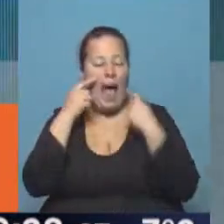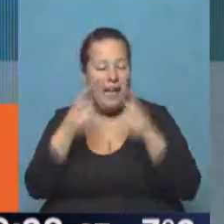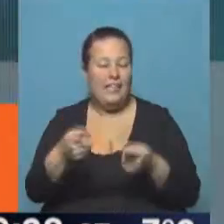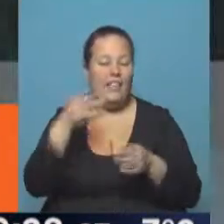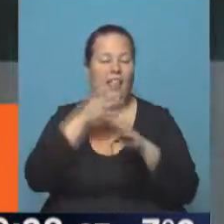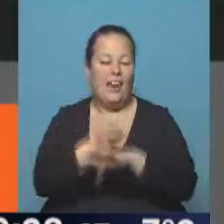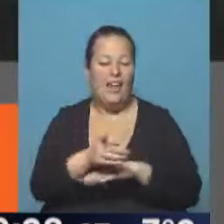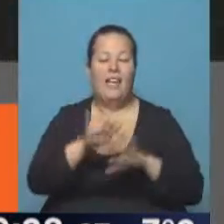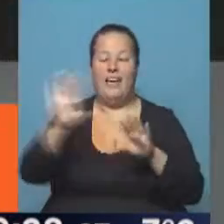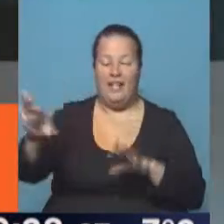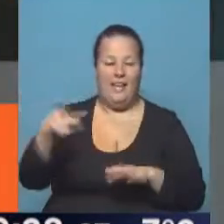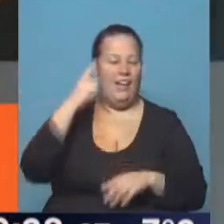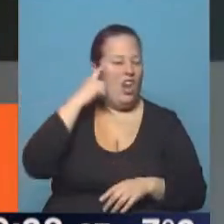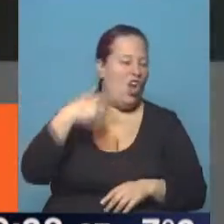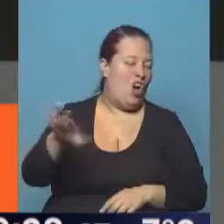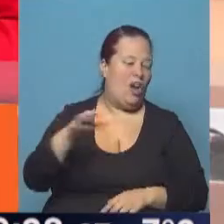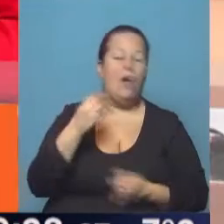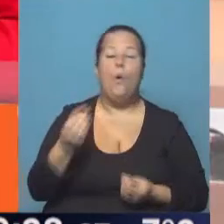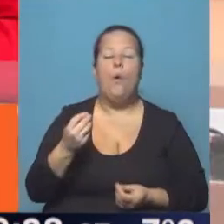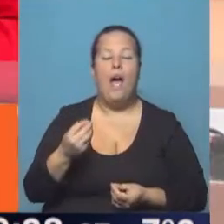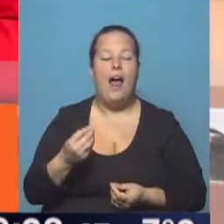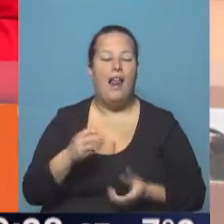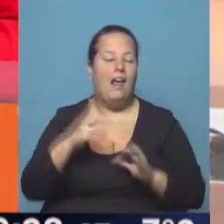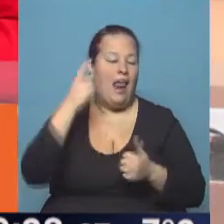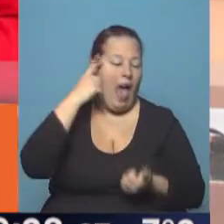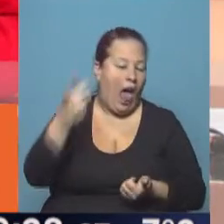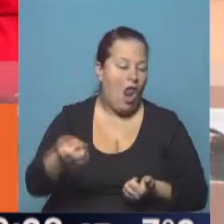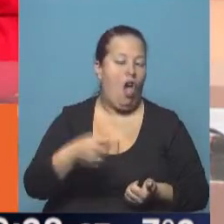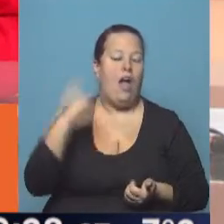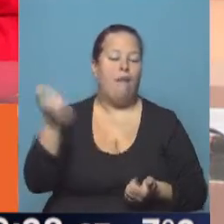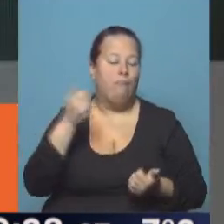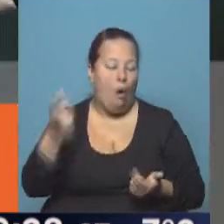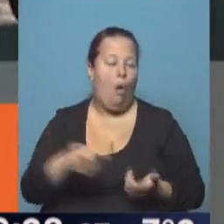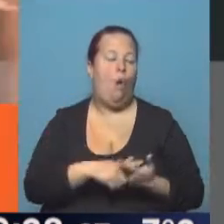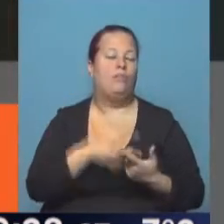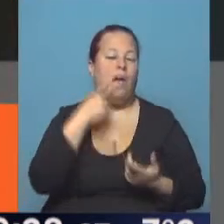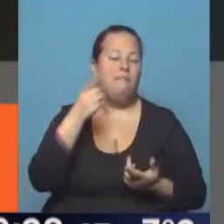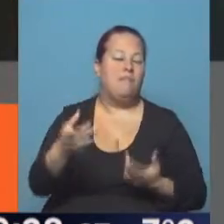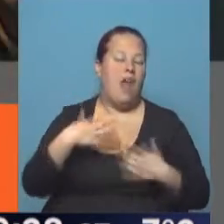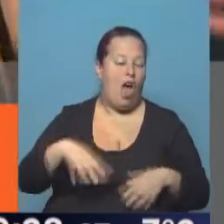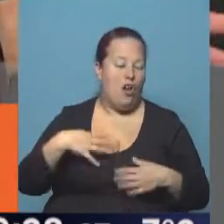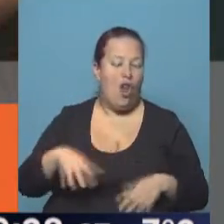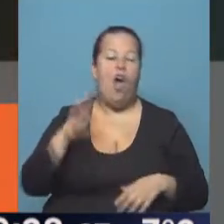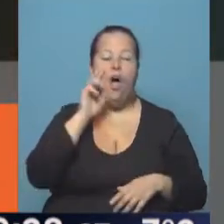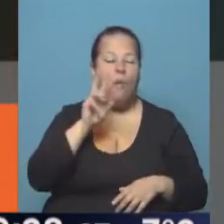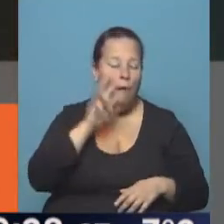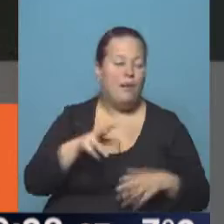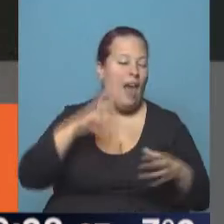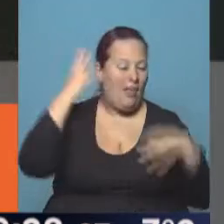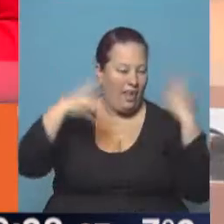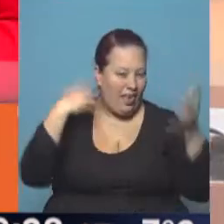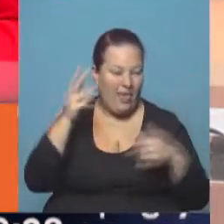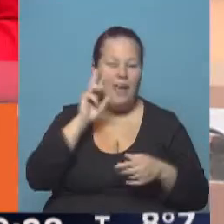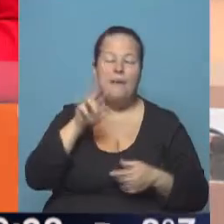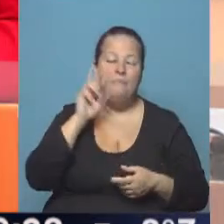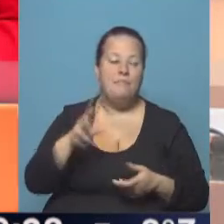mesa de entradas, ahí está la loca. ¿Cuáles son los estereotipos? La loca prostituta, miren cómo está vestida, miren cómo está despeinada,